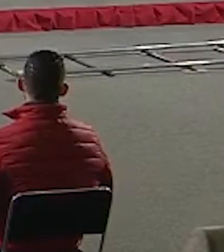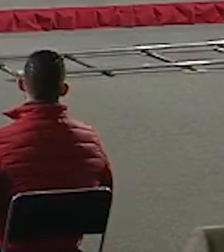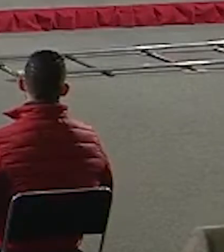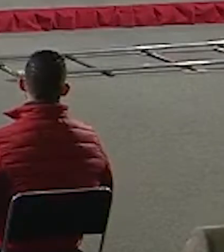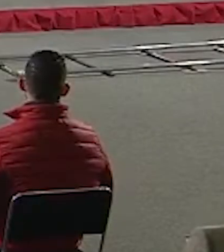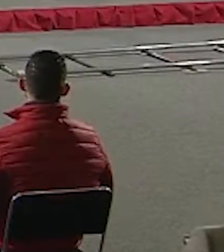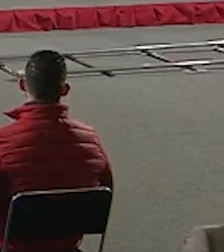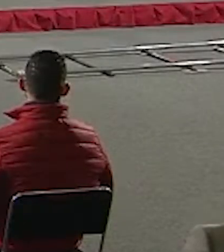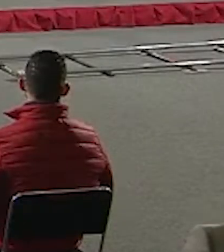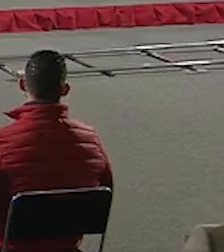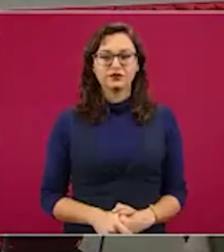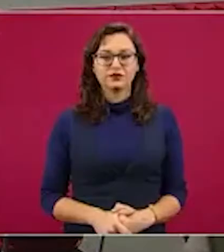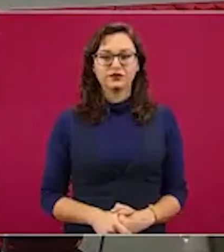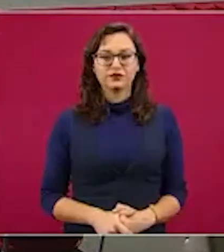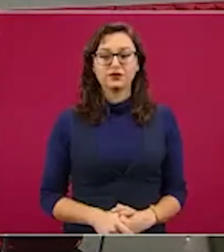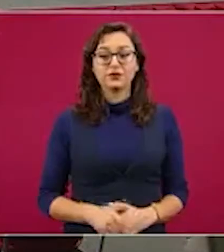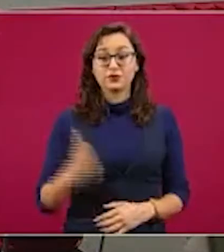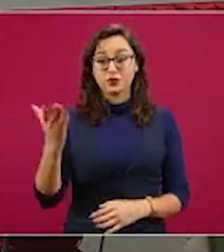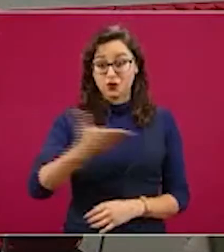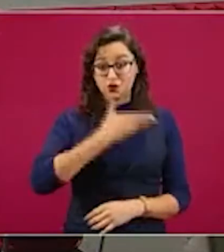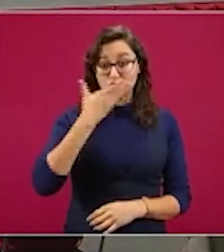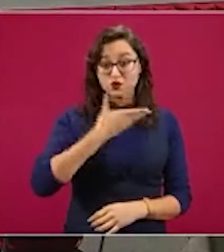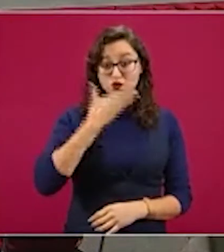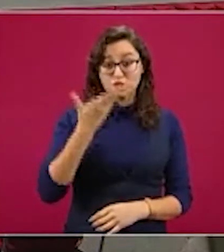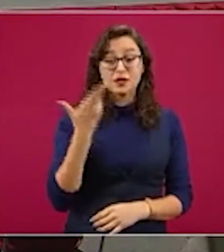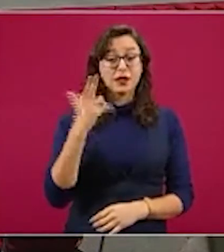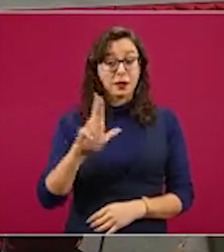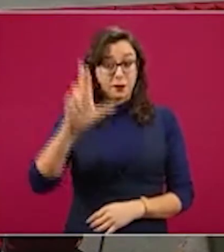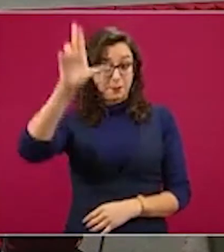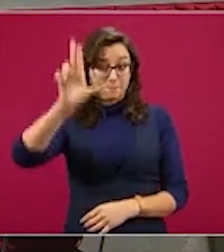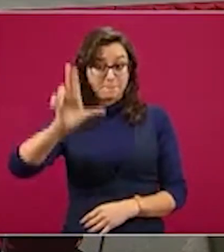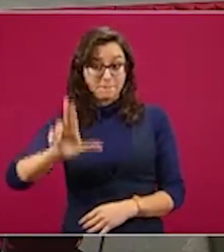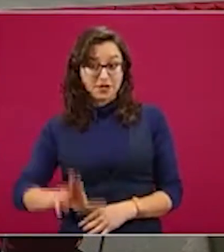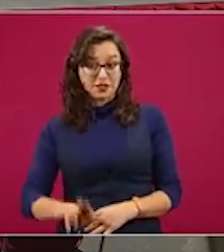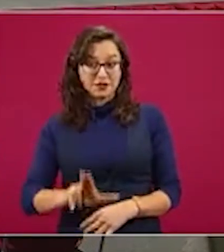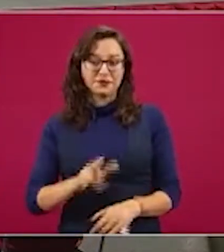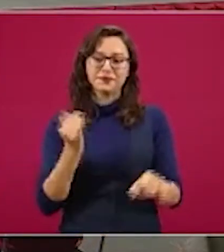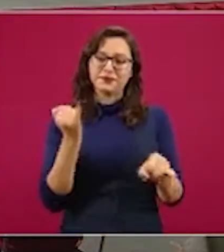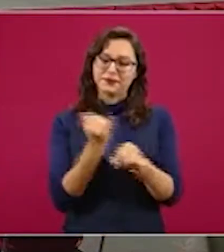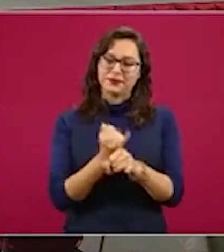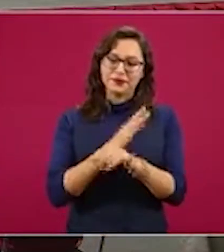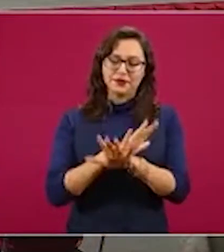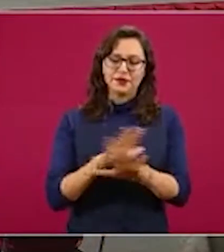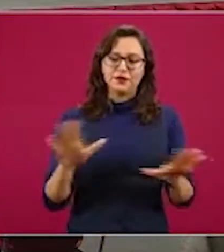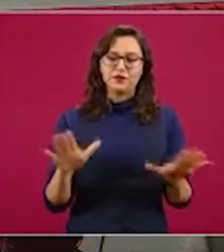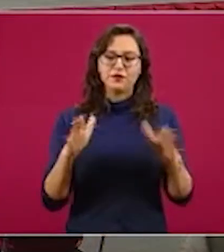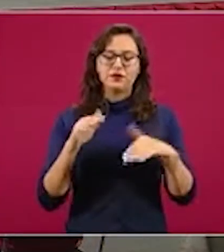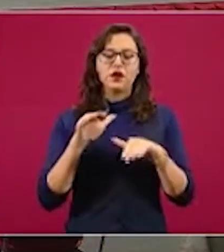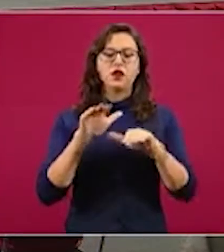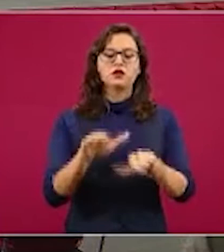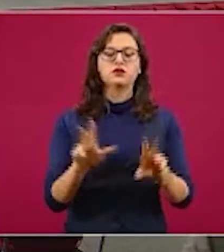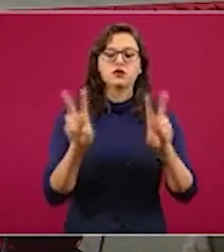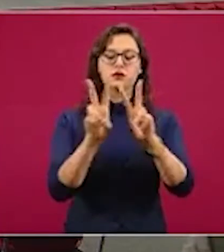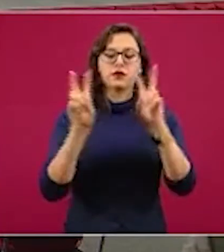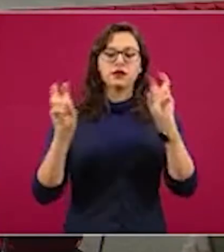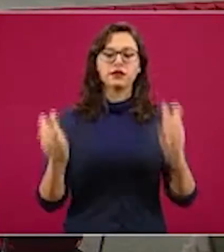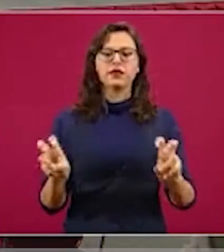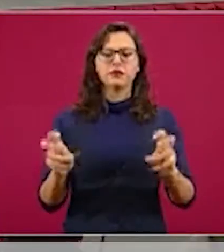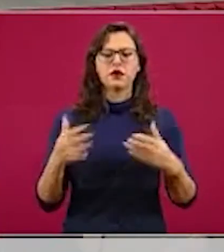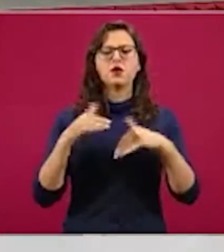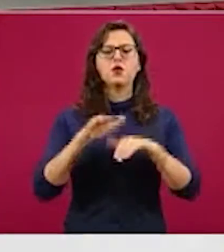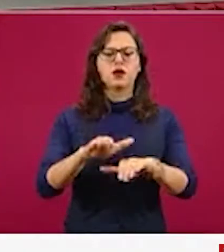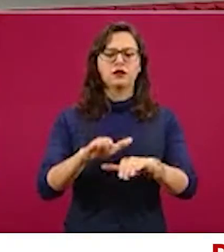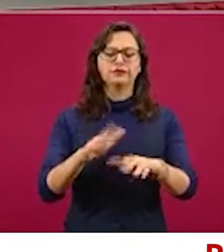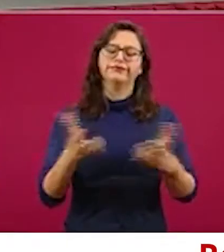como todos los martes, vamos a informar sobre la situación